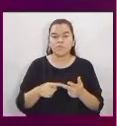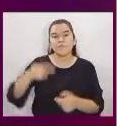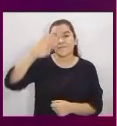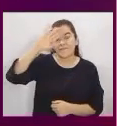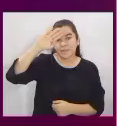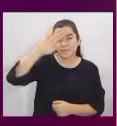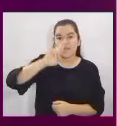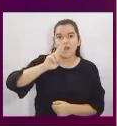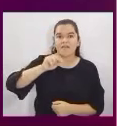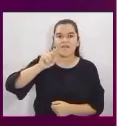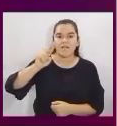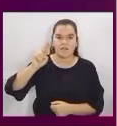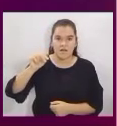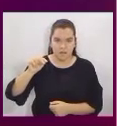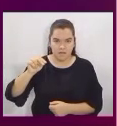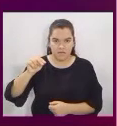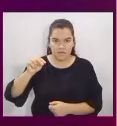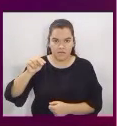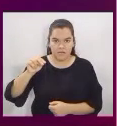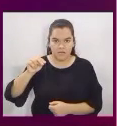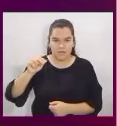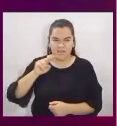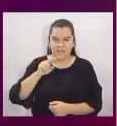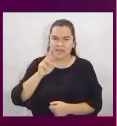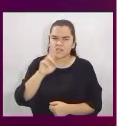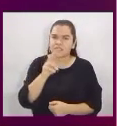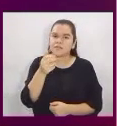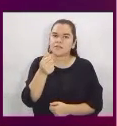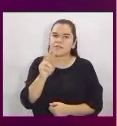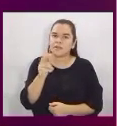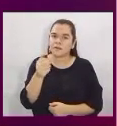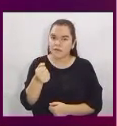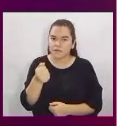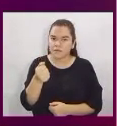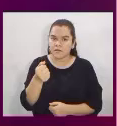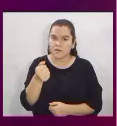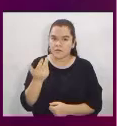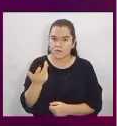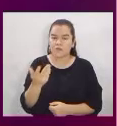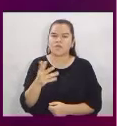es que las enfermedades raras son muy